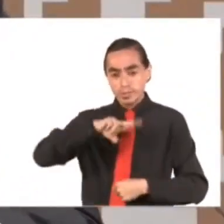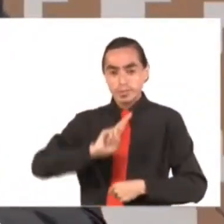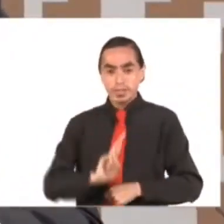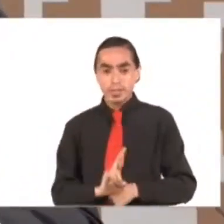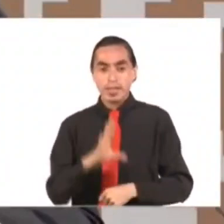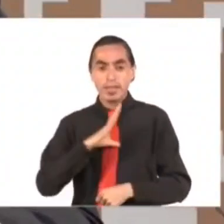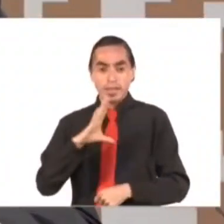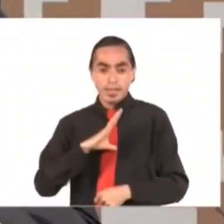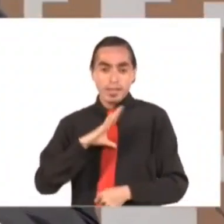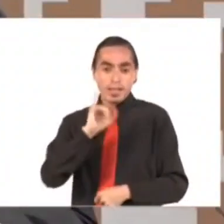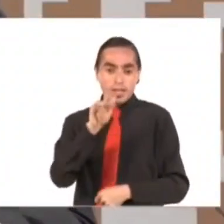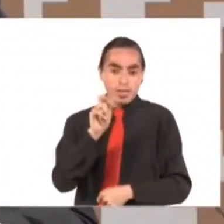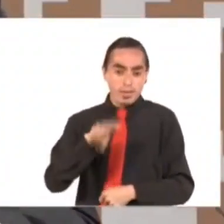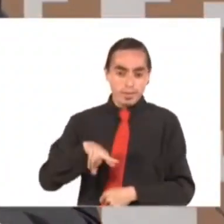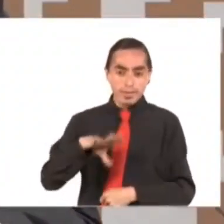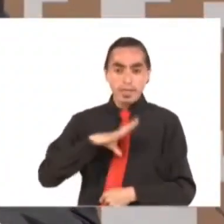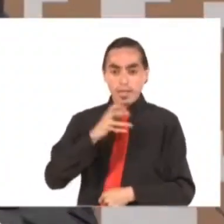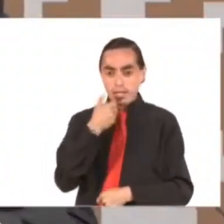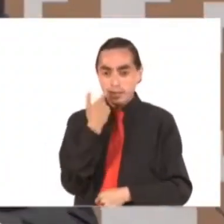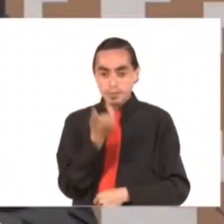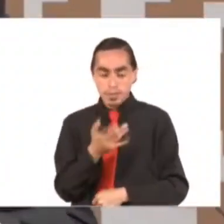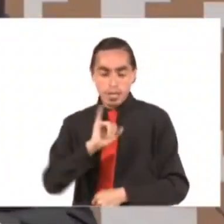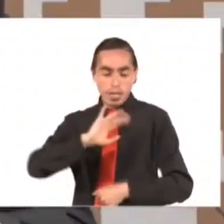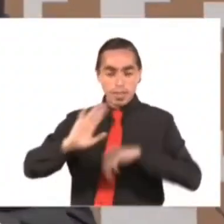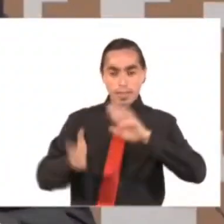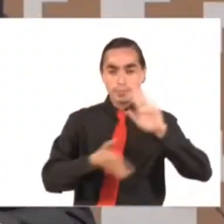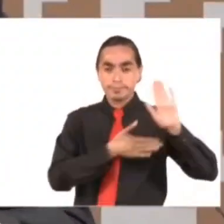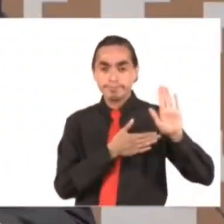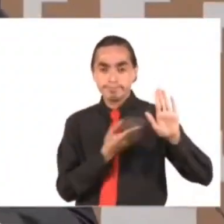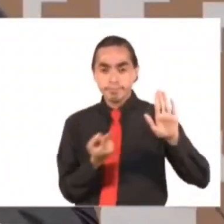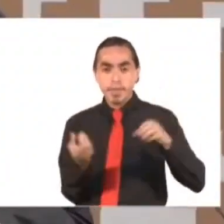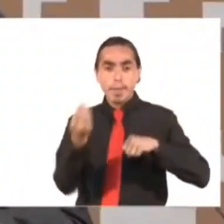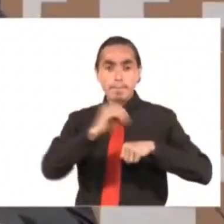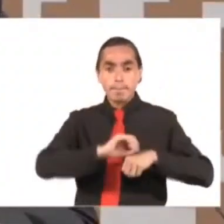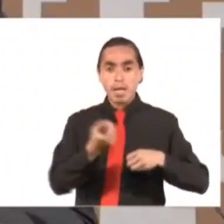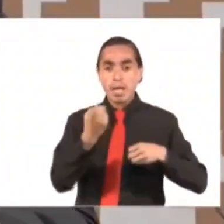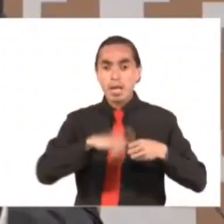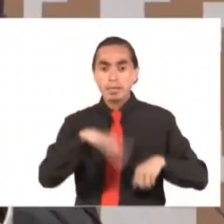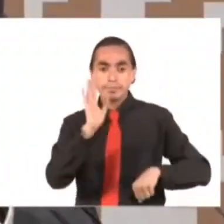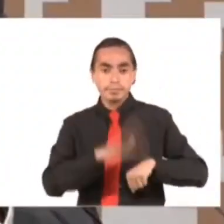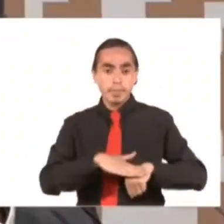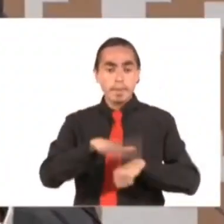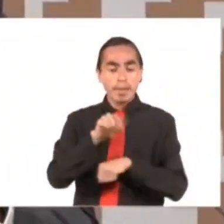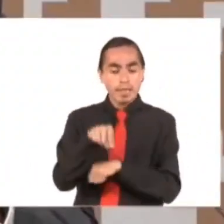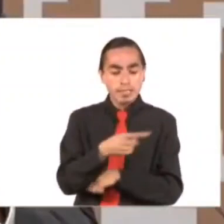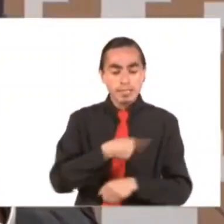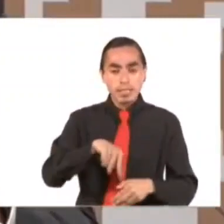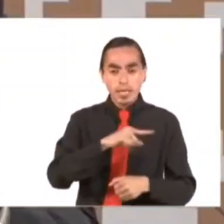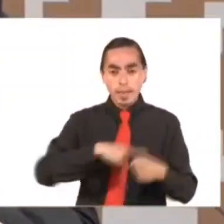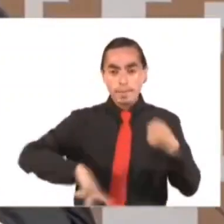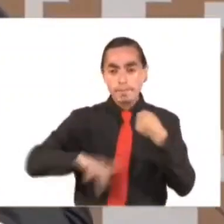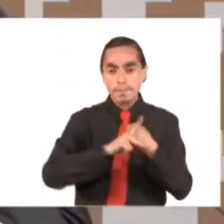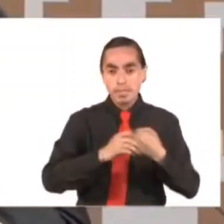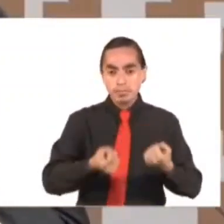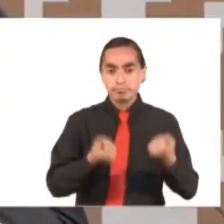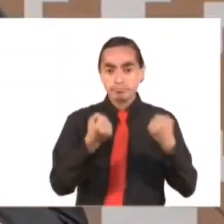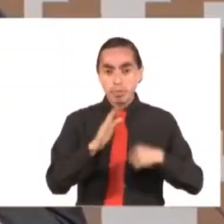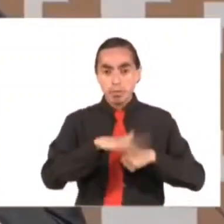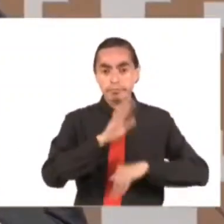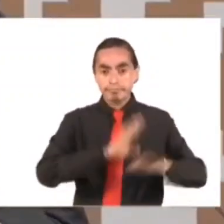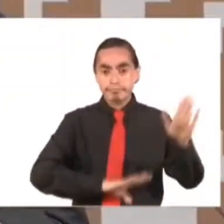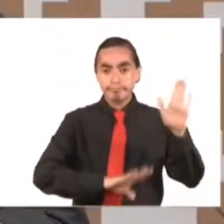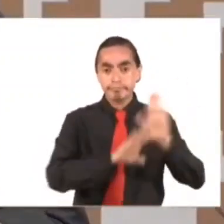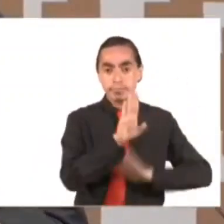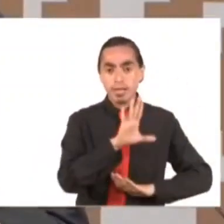quiero manifestar nuestro compromiso de sumar a las fortalezas de este país y de esta ciudad,